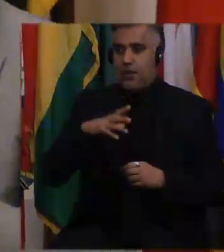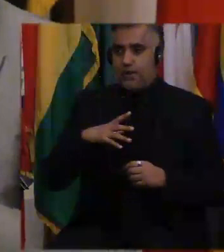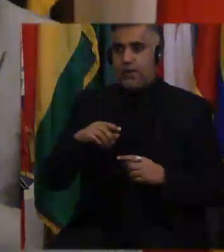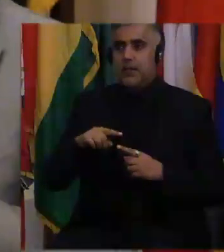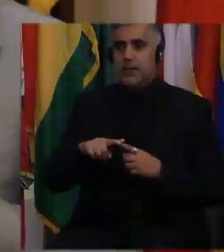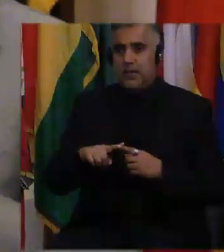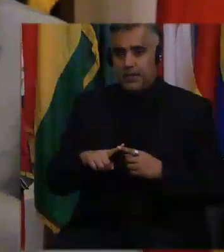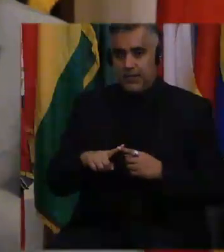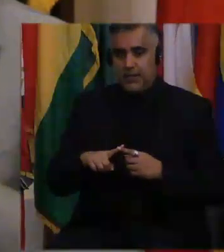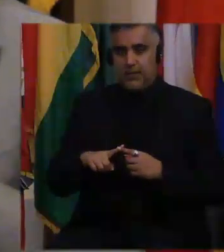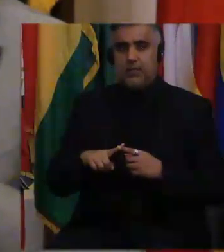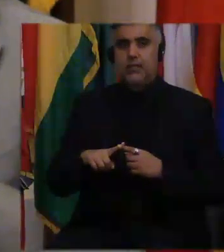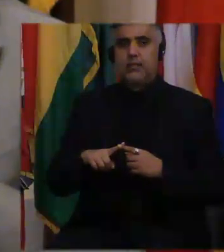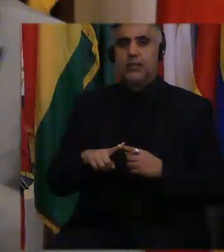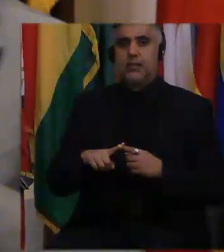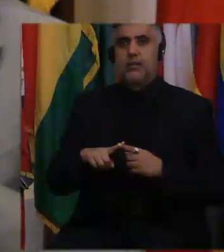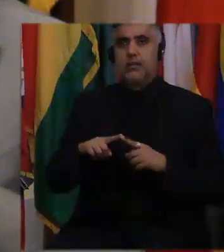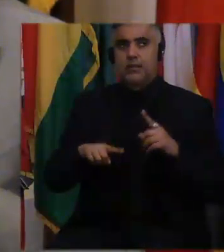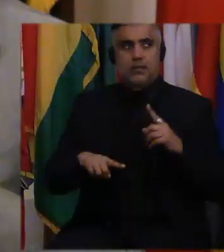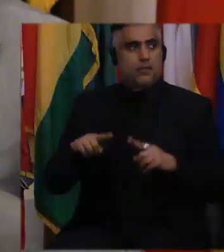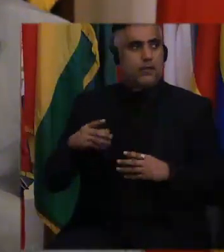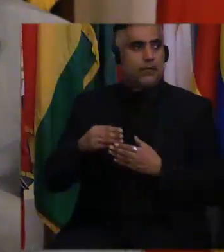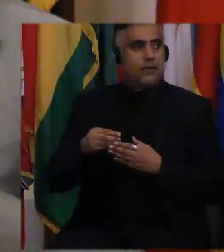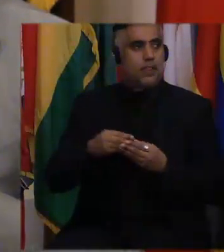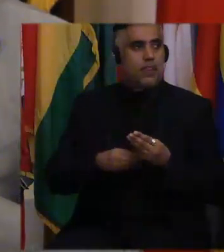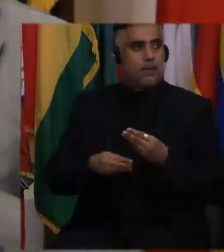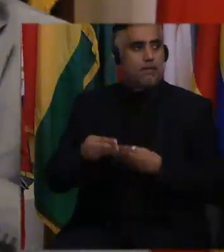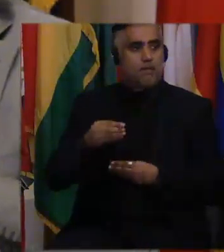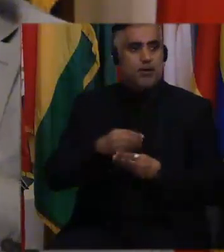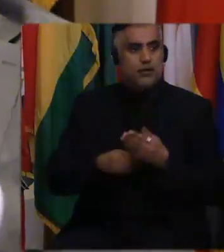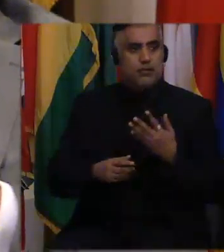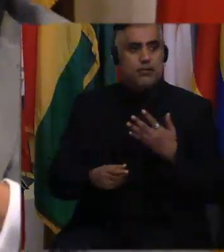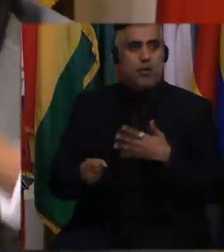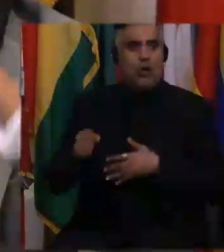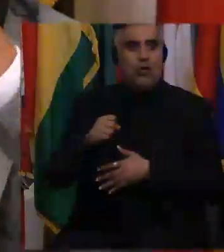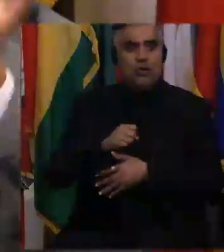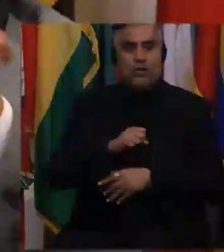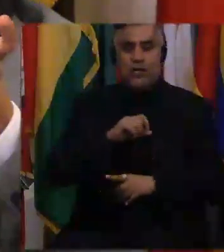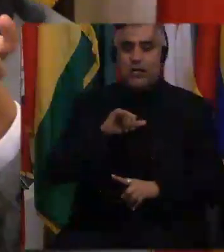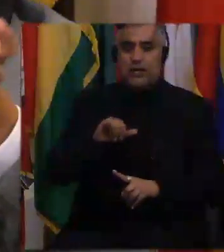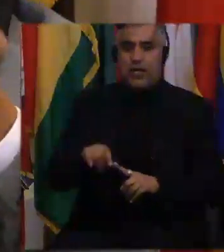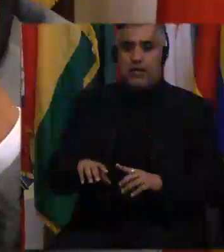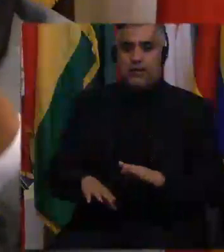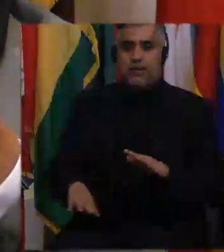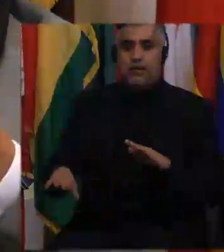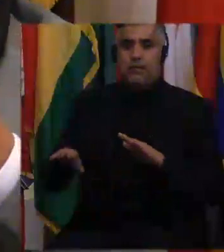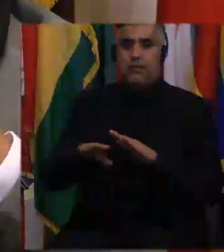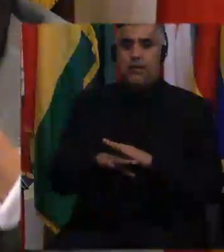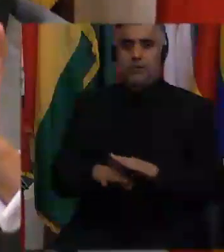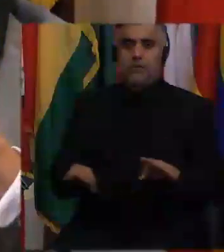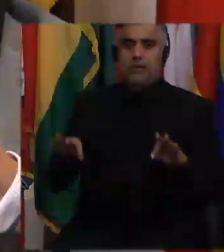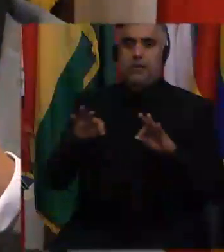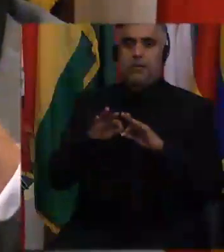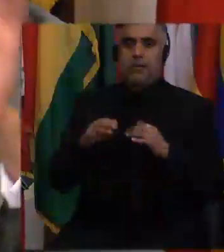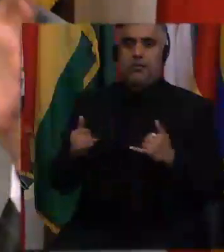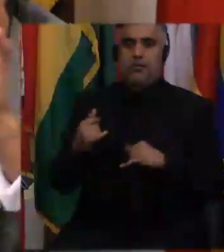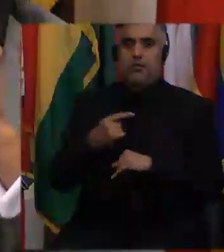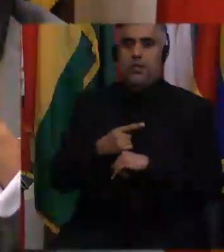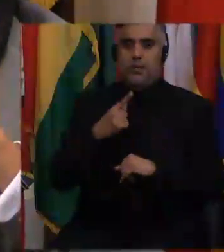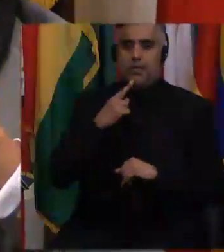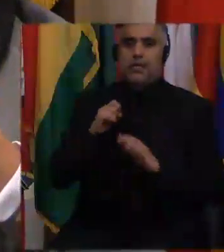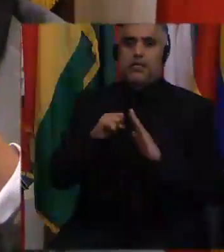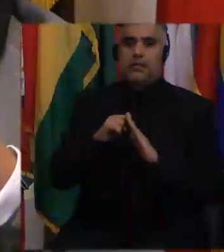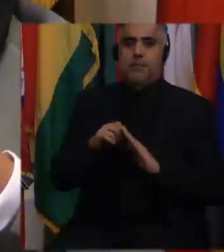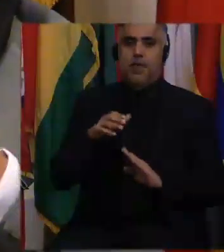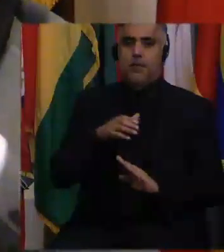presupuestarias. Y creo que eso es fundamental hoy, porque a veces el poder simbólico es muy importante, no tengo ninguna duda